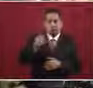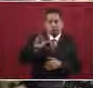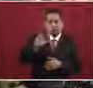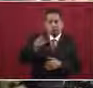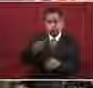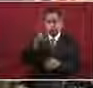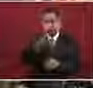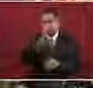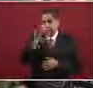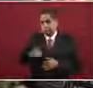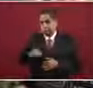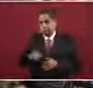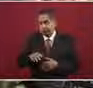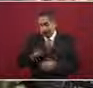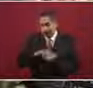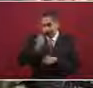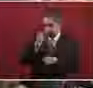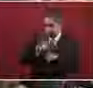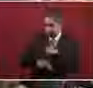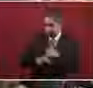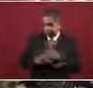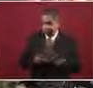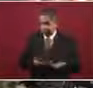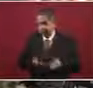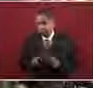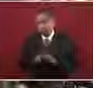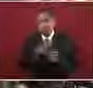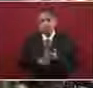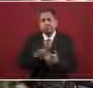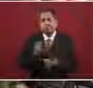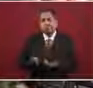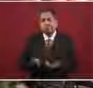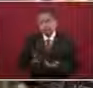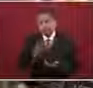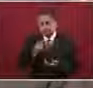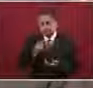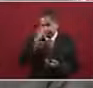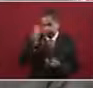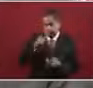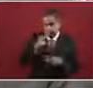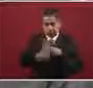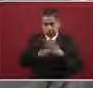de la votación, ¿no sería un poco peligroso incluso? ¿O no es un momento muy fácil